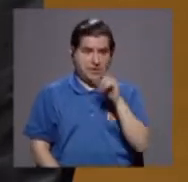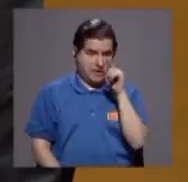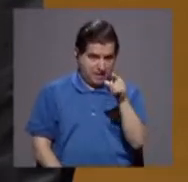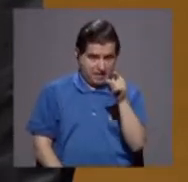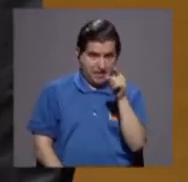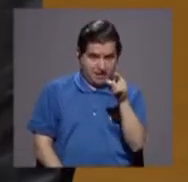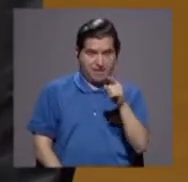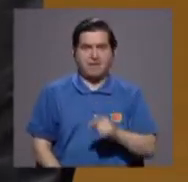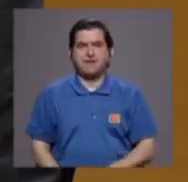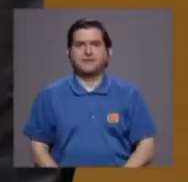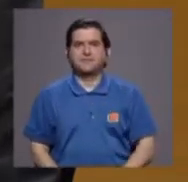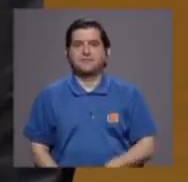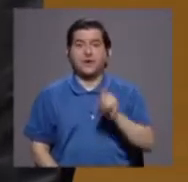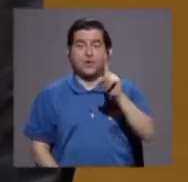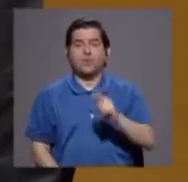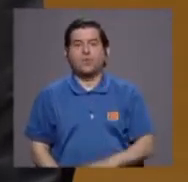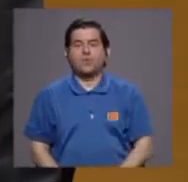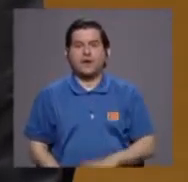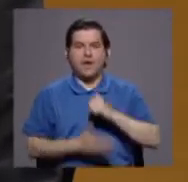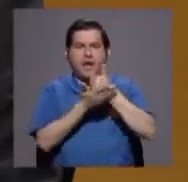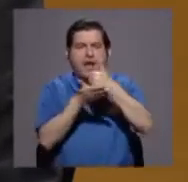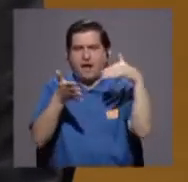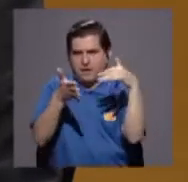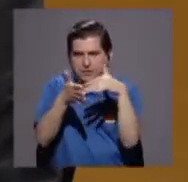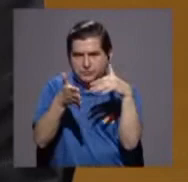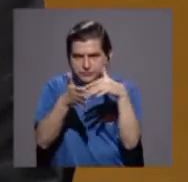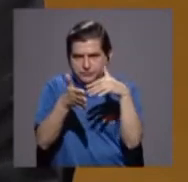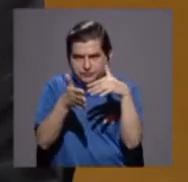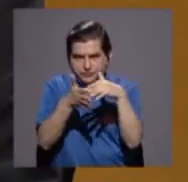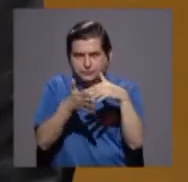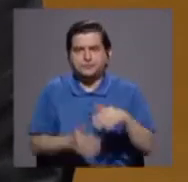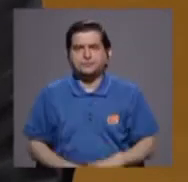recibió una beca